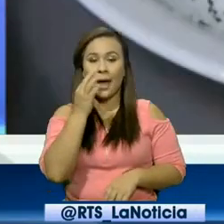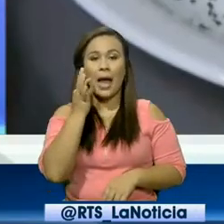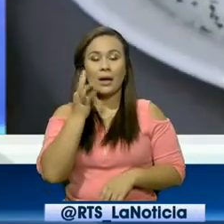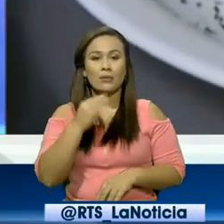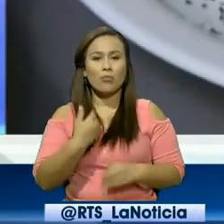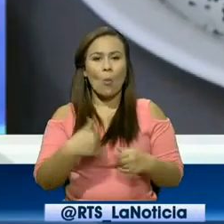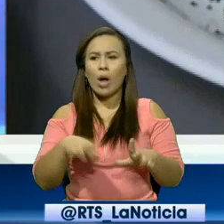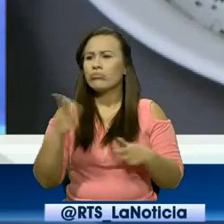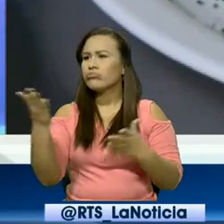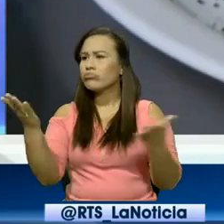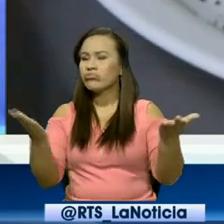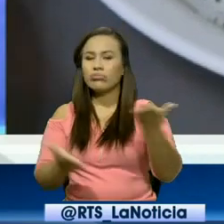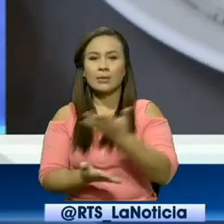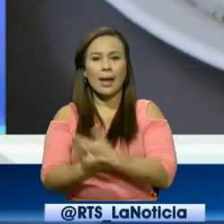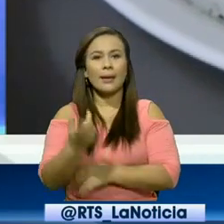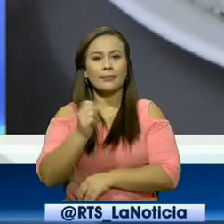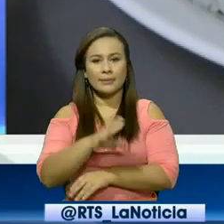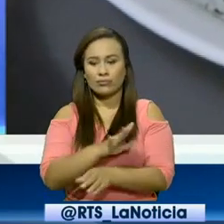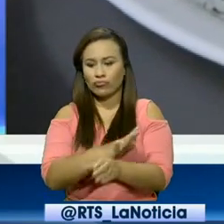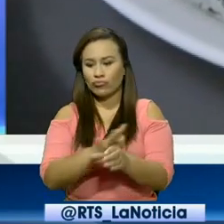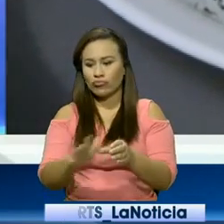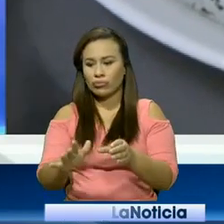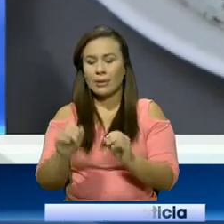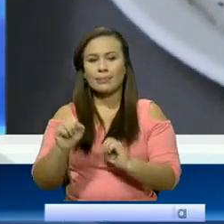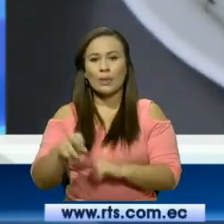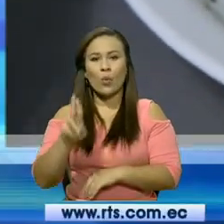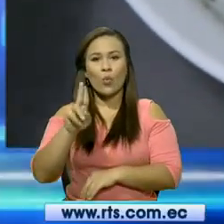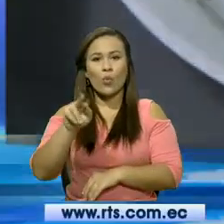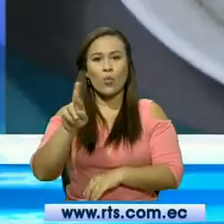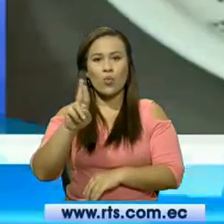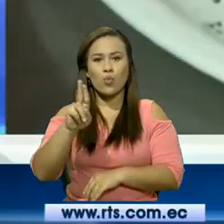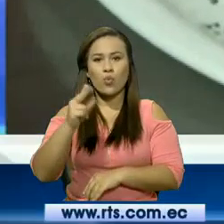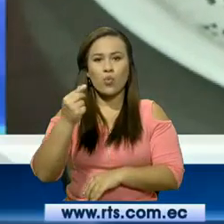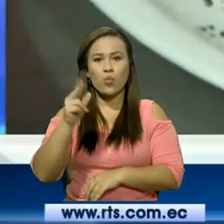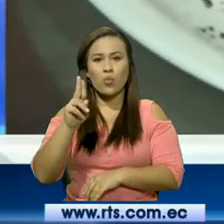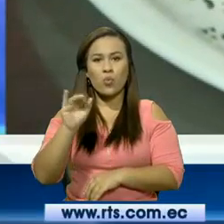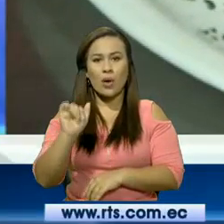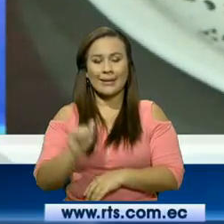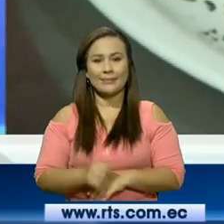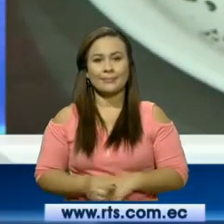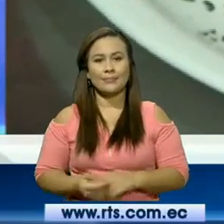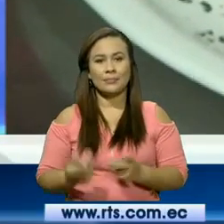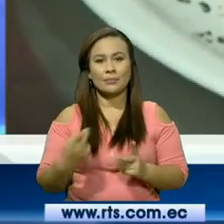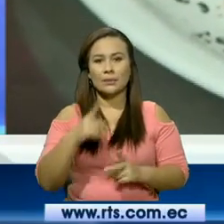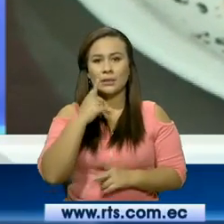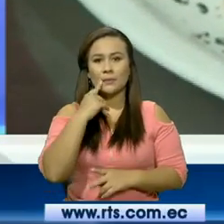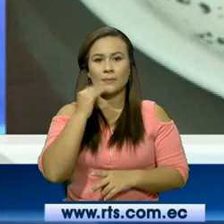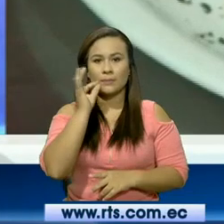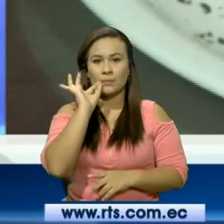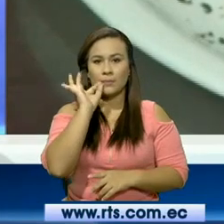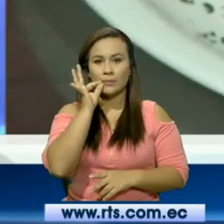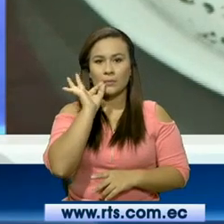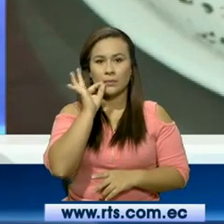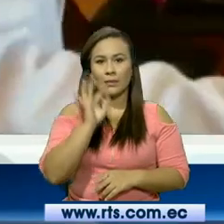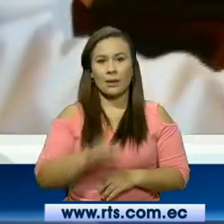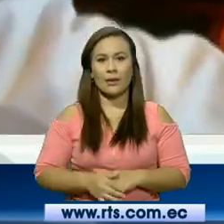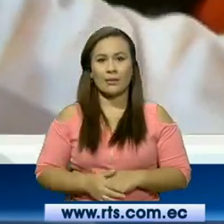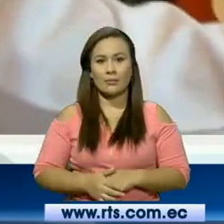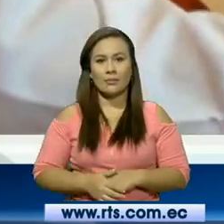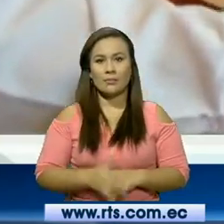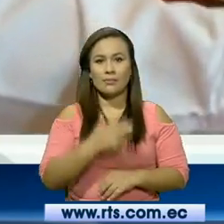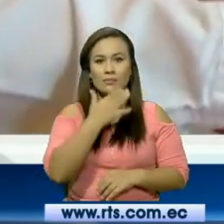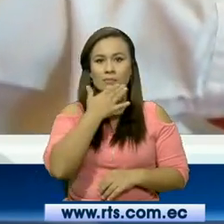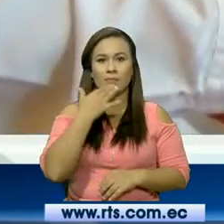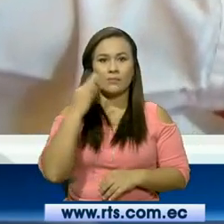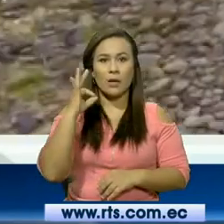cualquier otro corte argentino, uruguayo, paraguayo y es excelente, es de los mejores cortes que he probado. Por